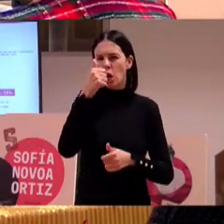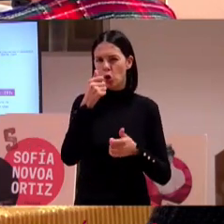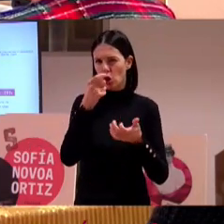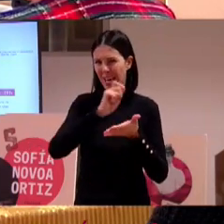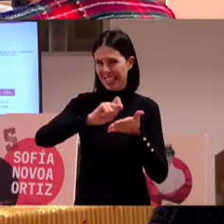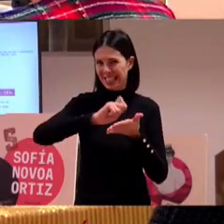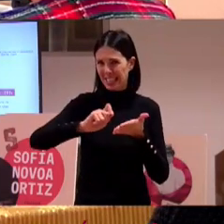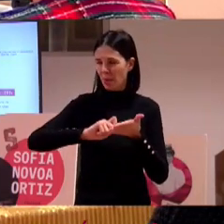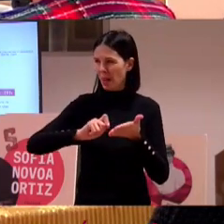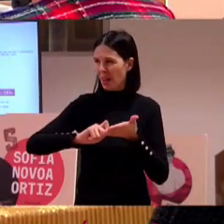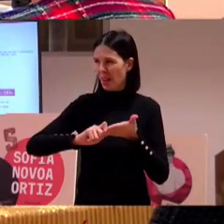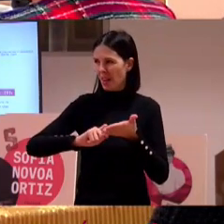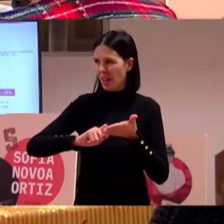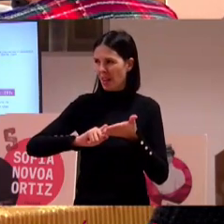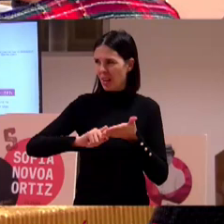a una,